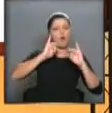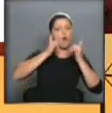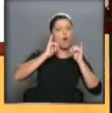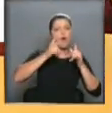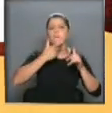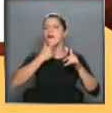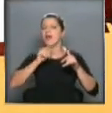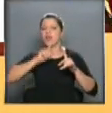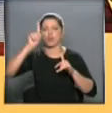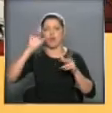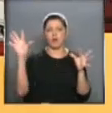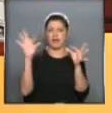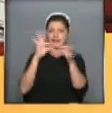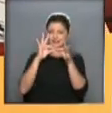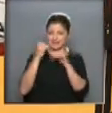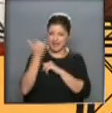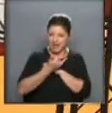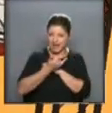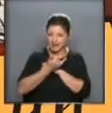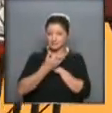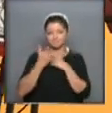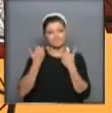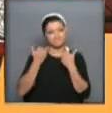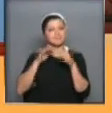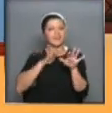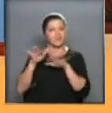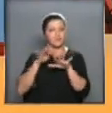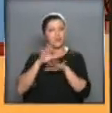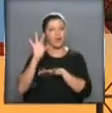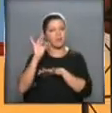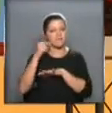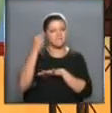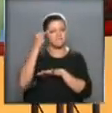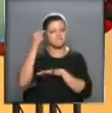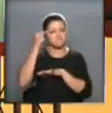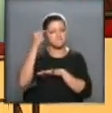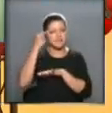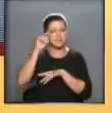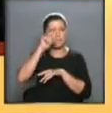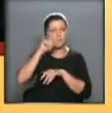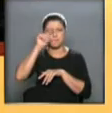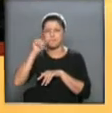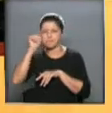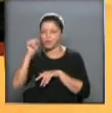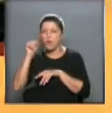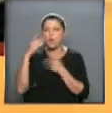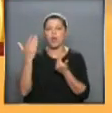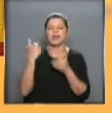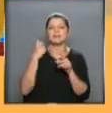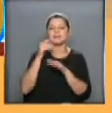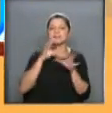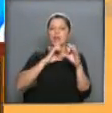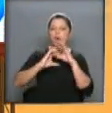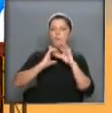en Dios? Ya lo sé, la cosa no es tan simple y nos plantea un sinfín de interrogantes. La falta de comunicación y